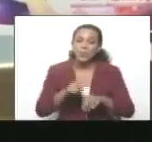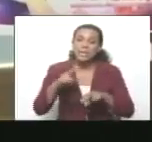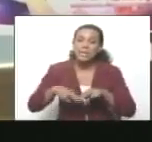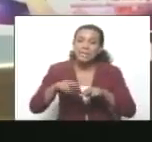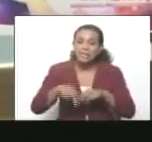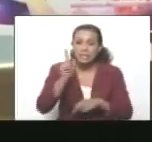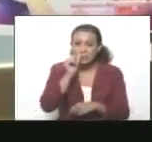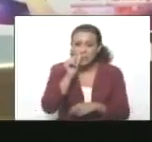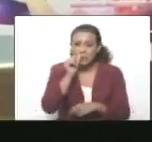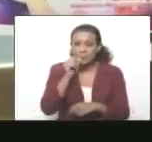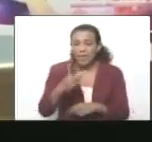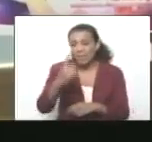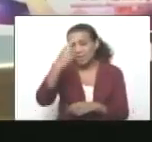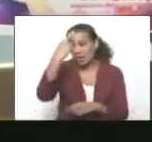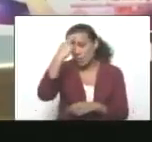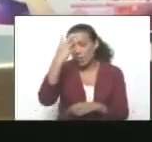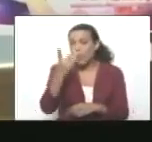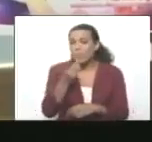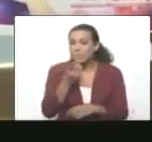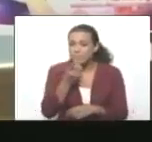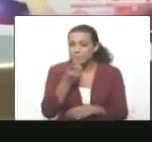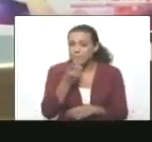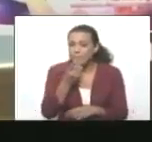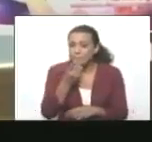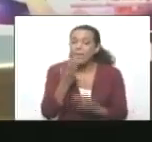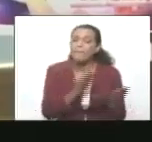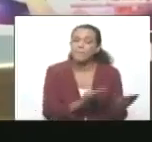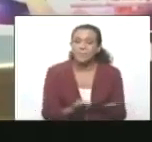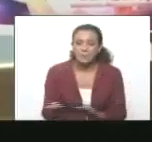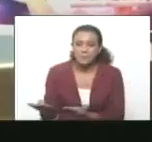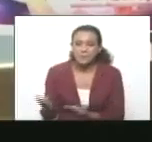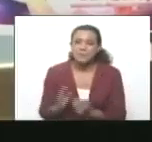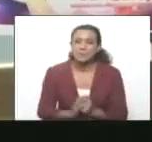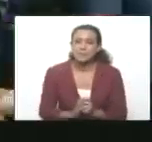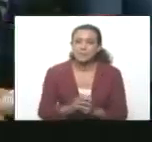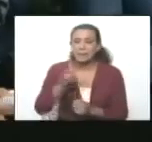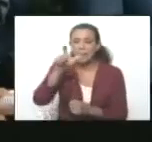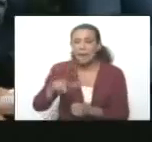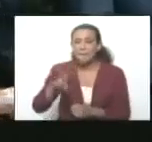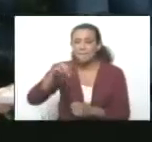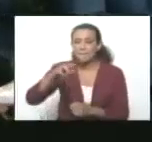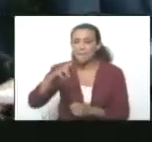de República Dominicana. Bienvenido. A María